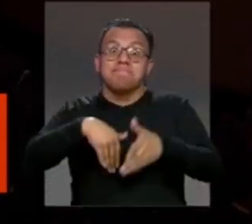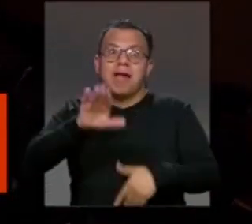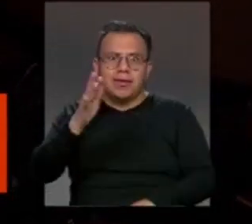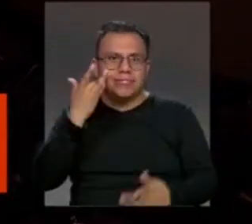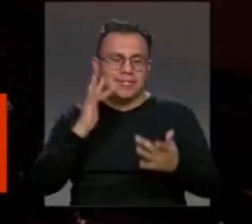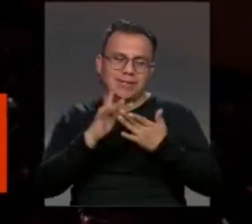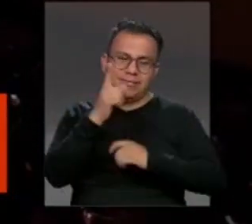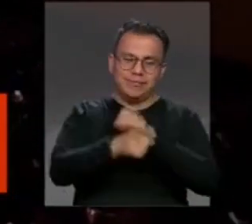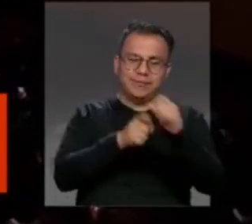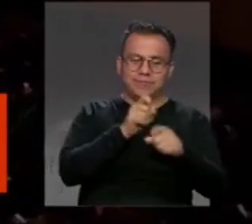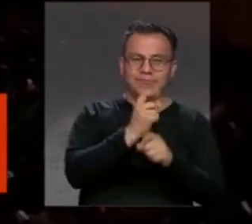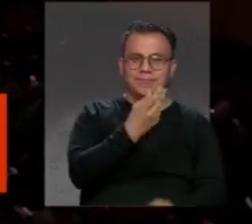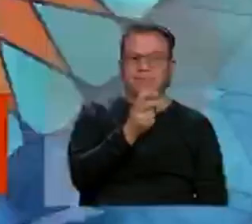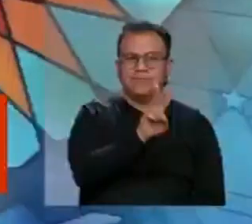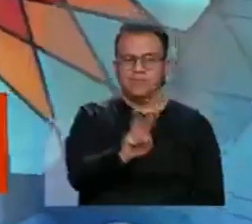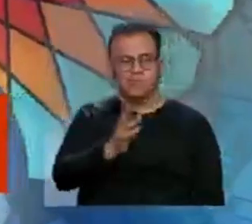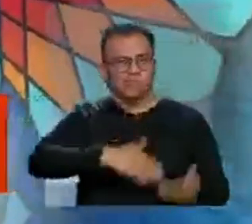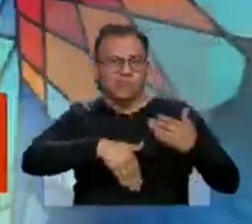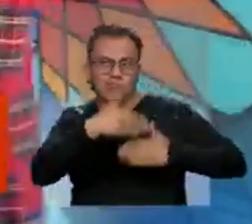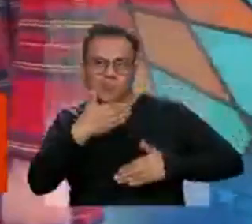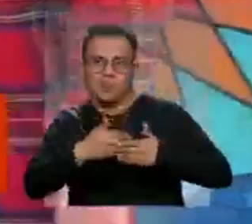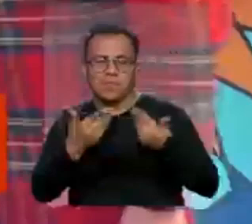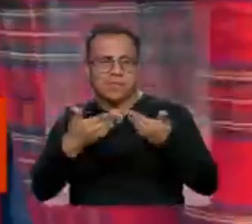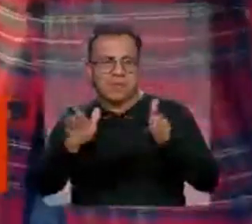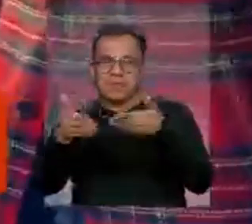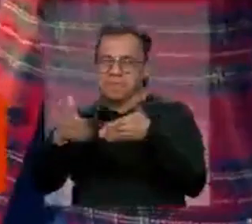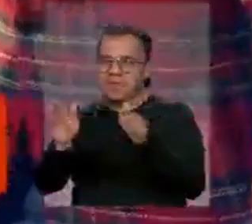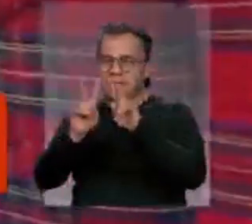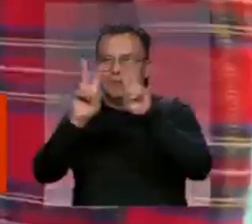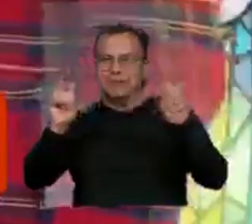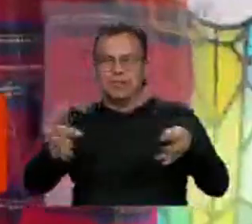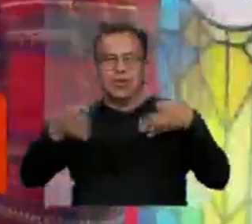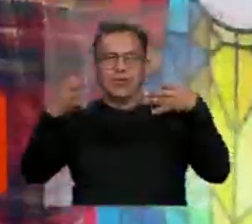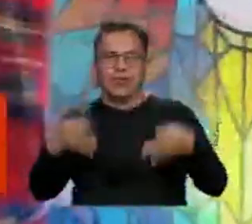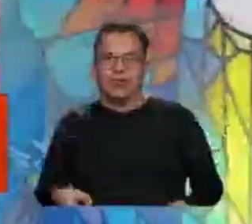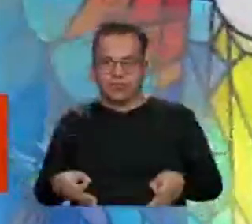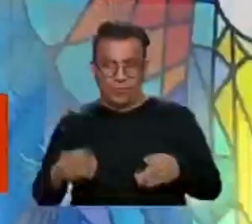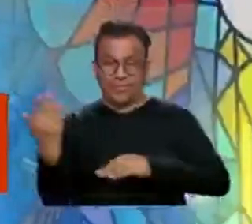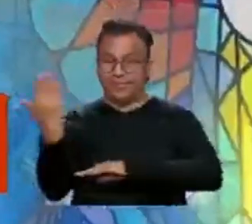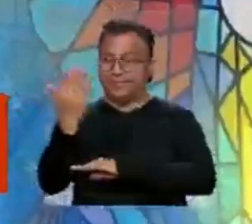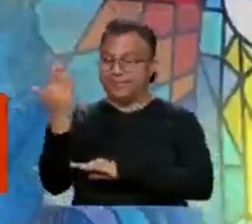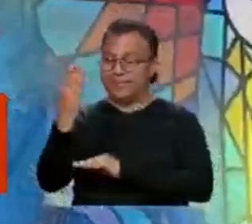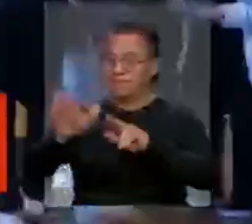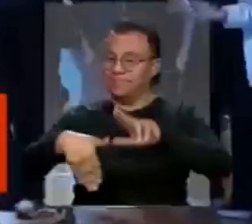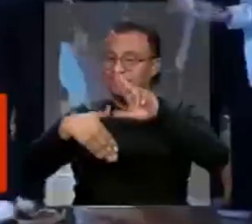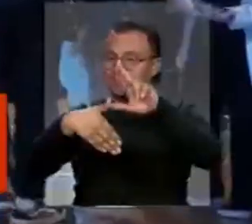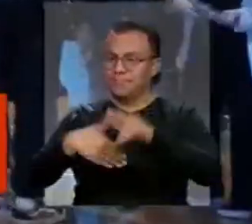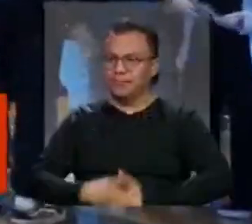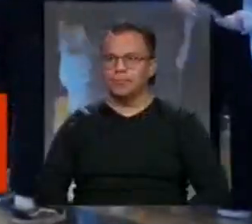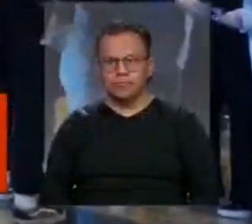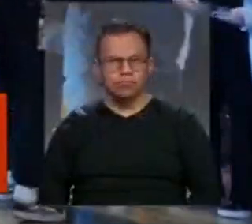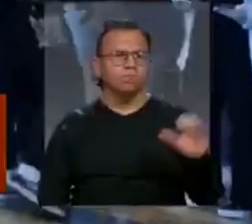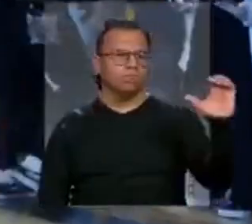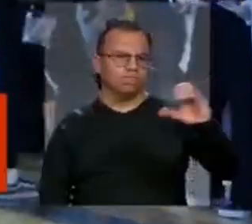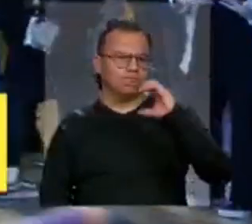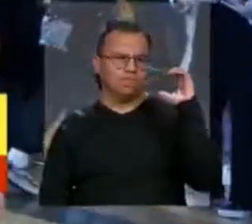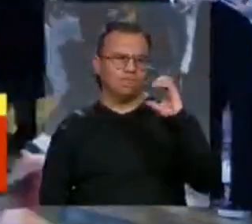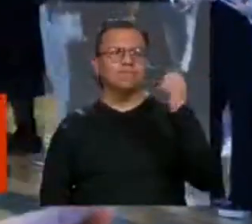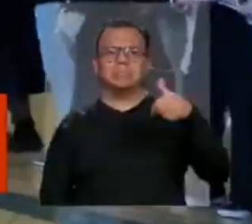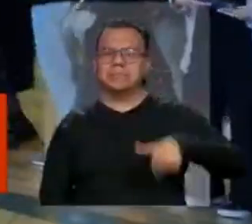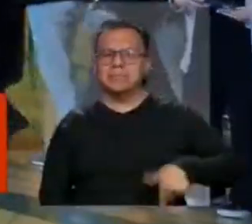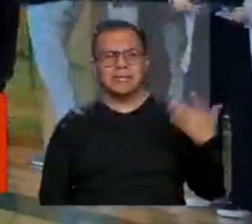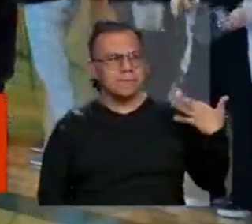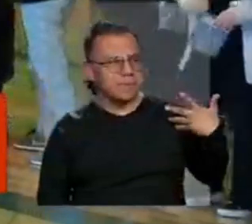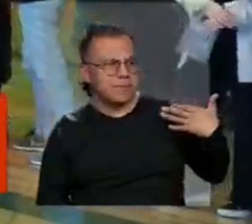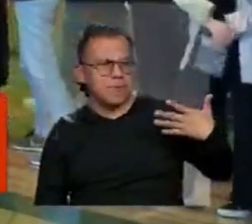del 2022, se dio inicio a la ventana más importante para el formato de cine corto en Latinoamérica. En Colombia hemos visto a lo